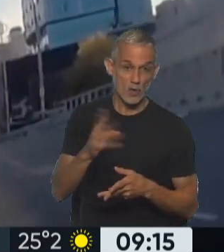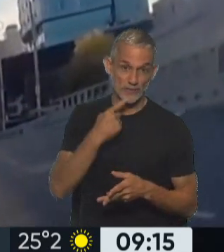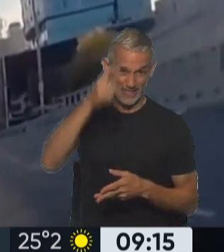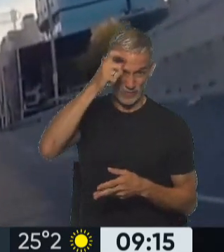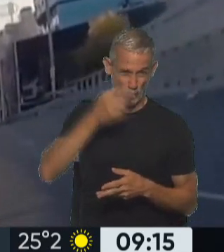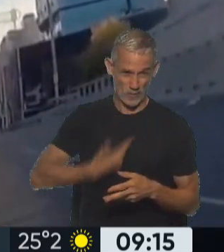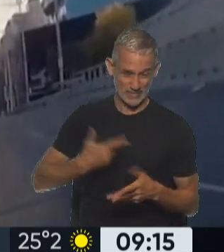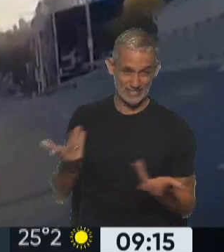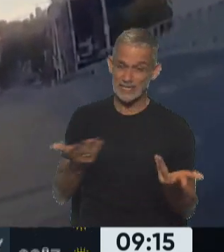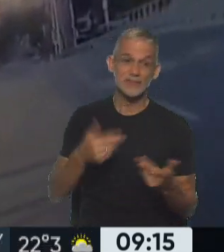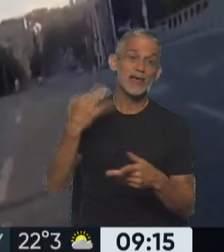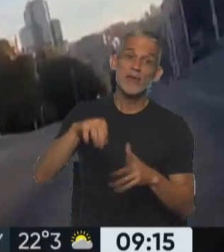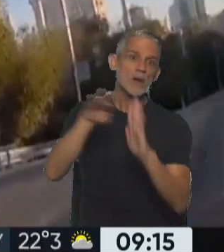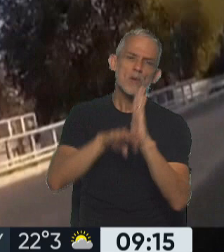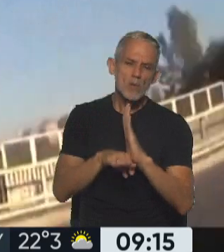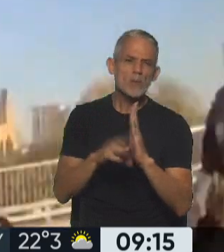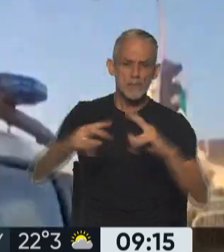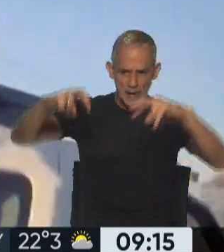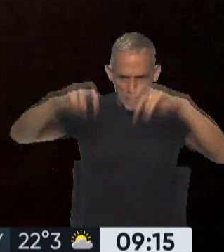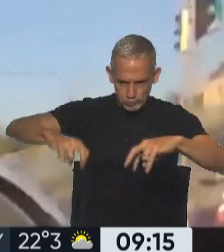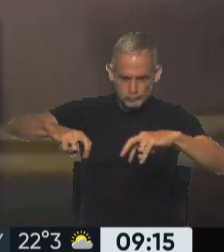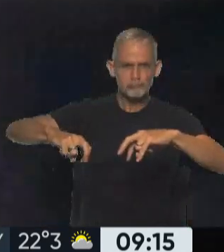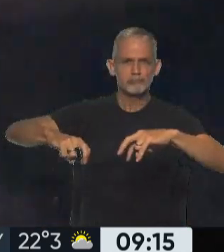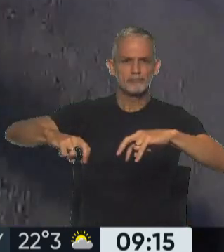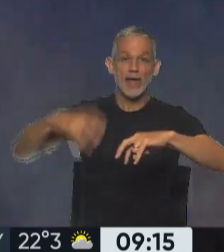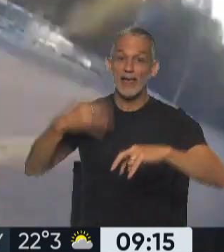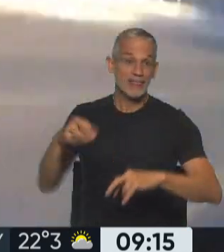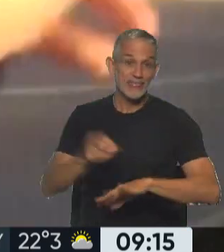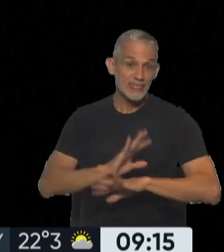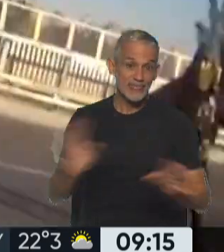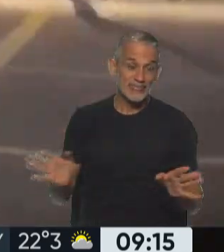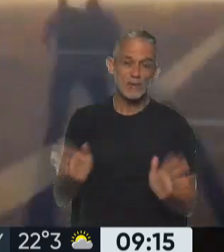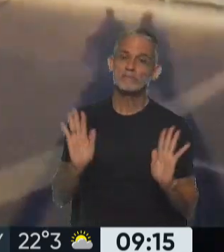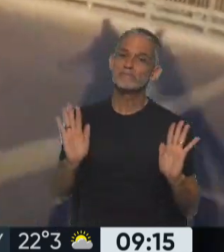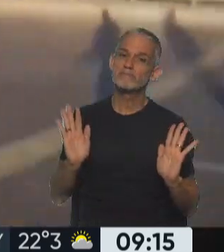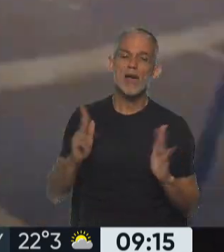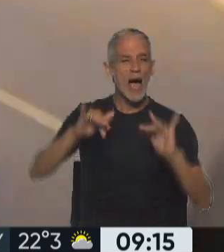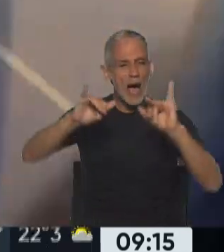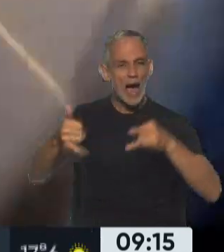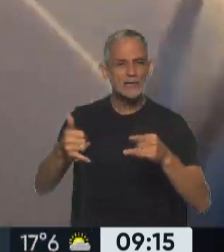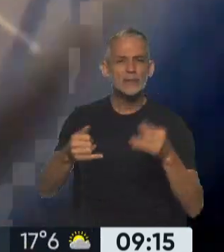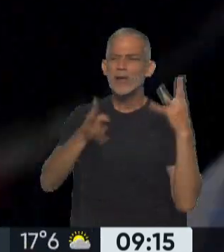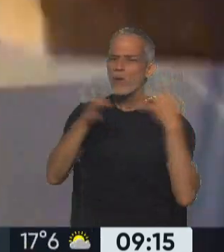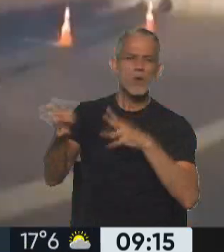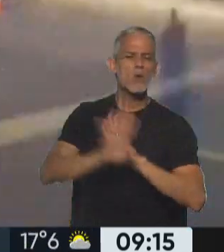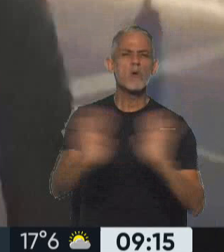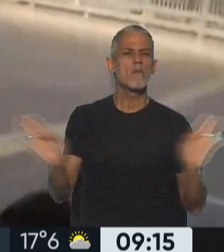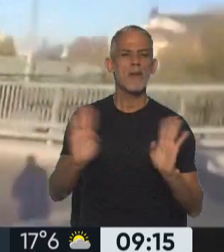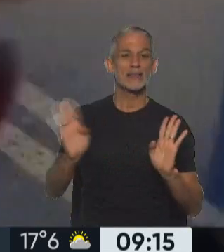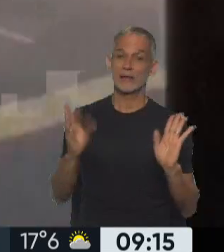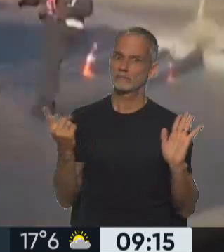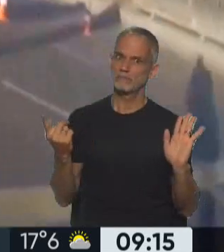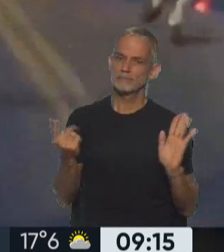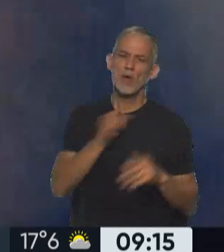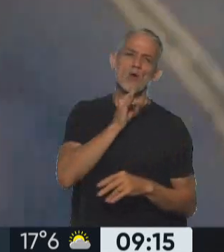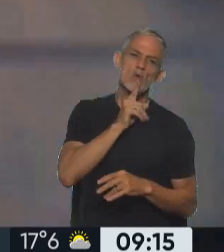era que como condición para sentarse a negociar, tenían que poder aceptar un cese al fuego unilateral. De